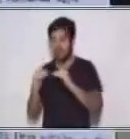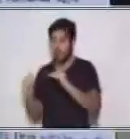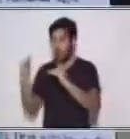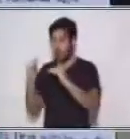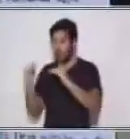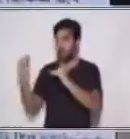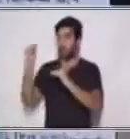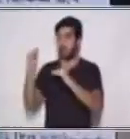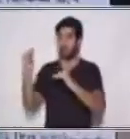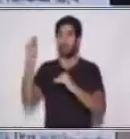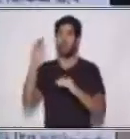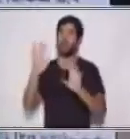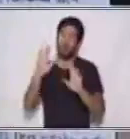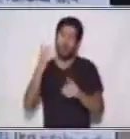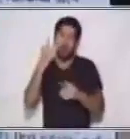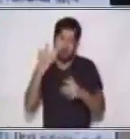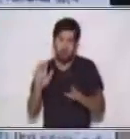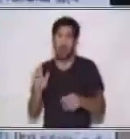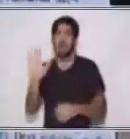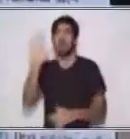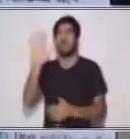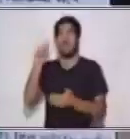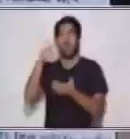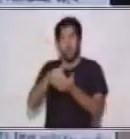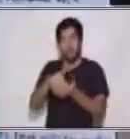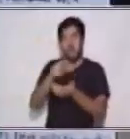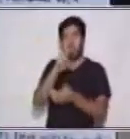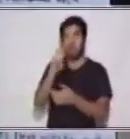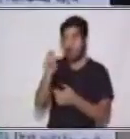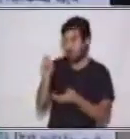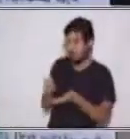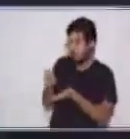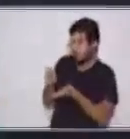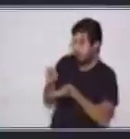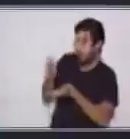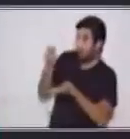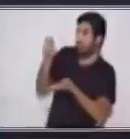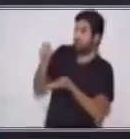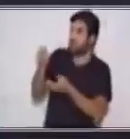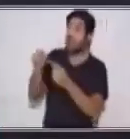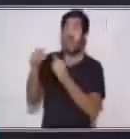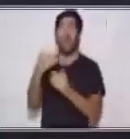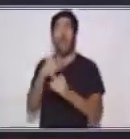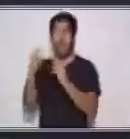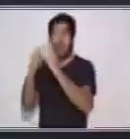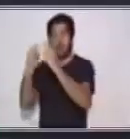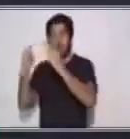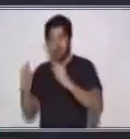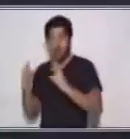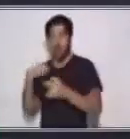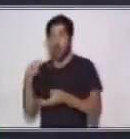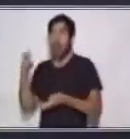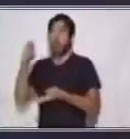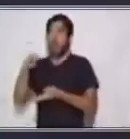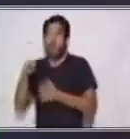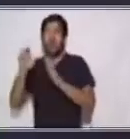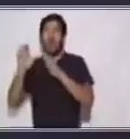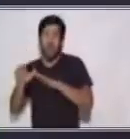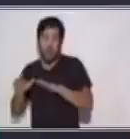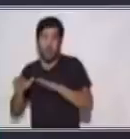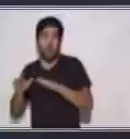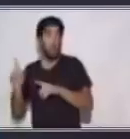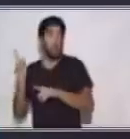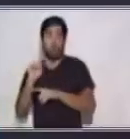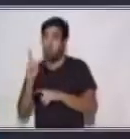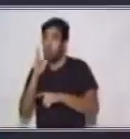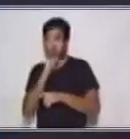los 5.200 metros encuentra un campamento donde se va adaptando a la altura. De lo contrario, podría correr peligro